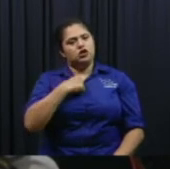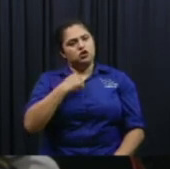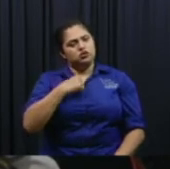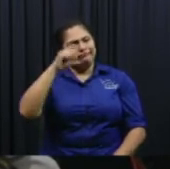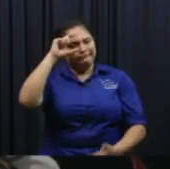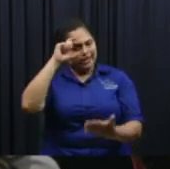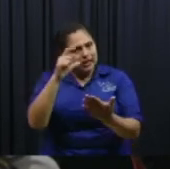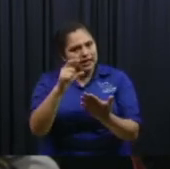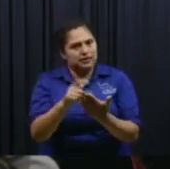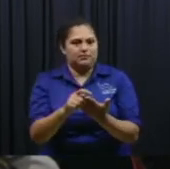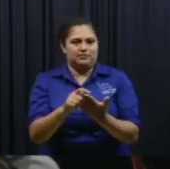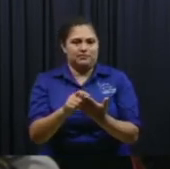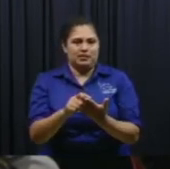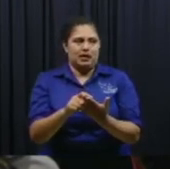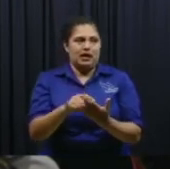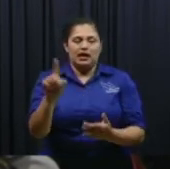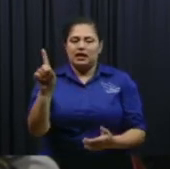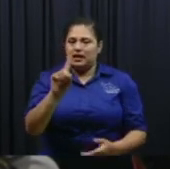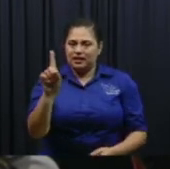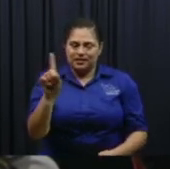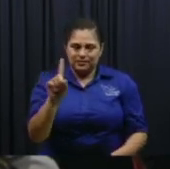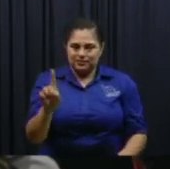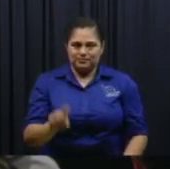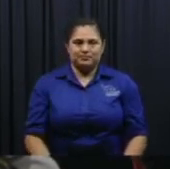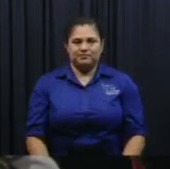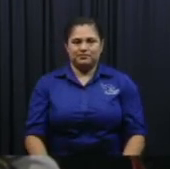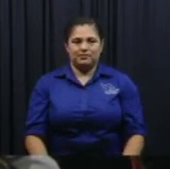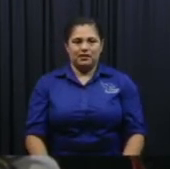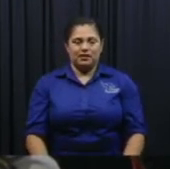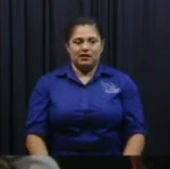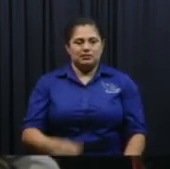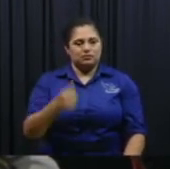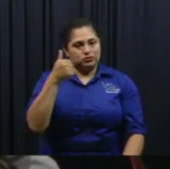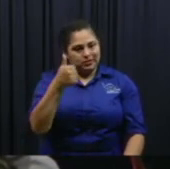Considero que no es conveniente